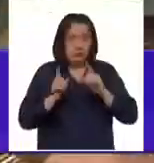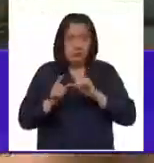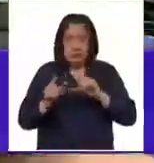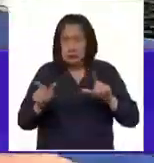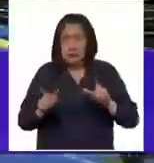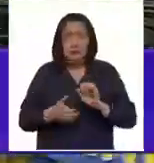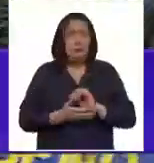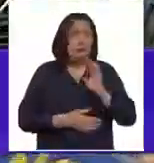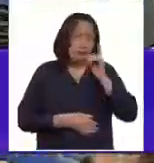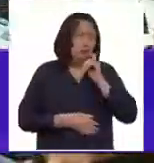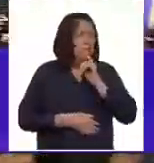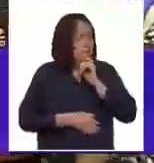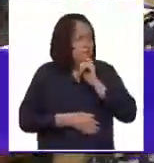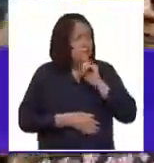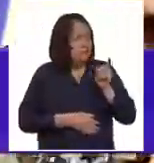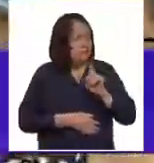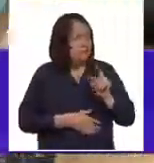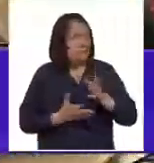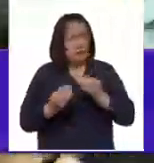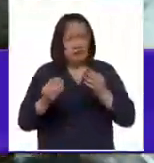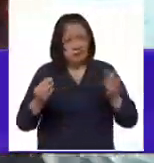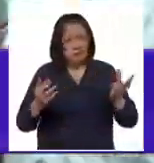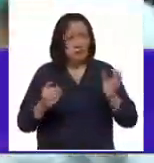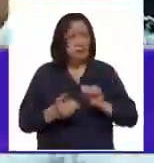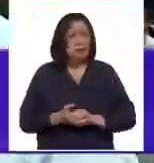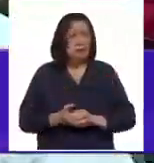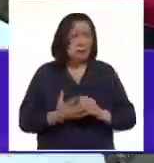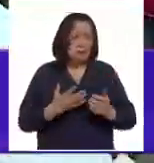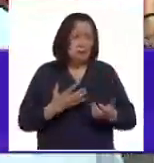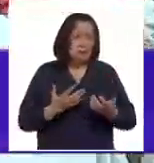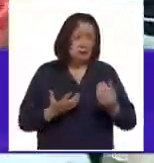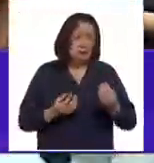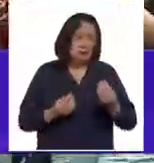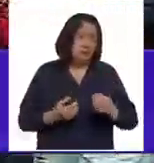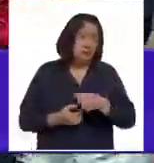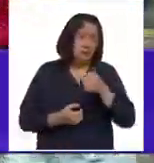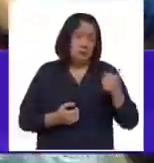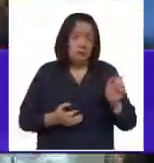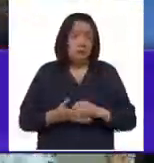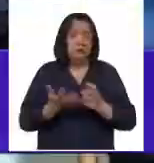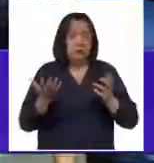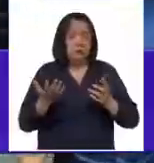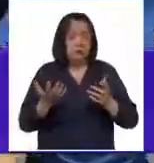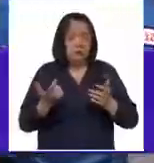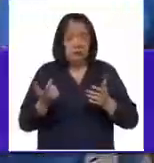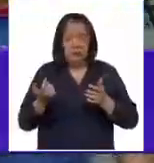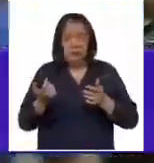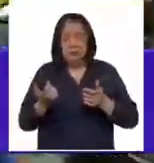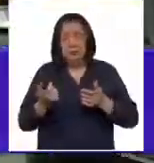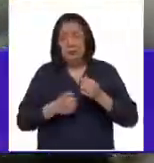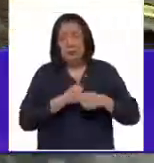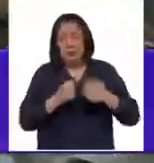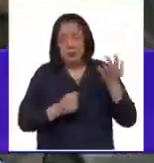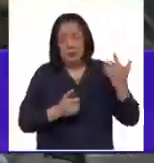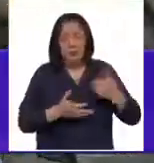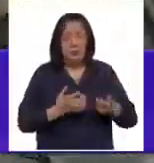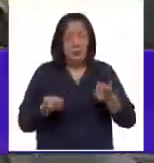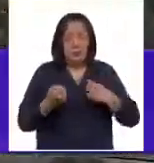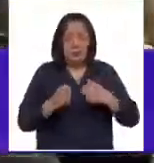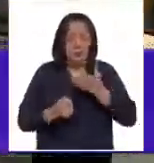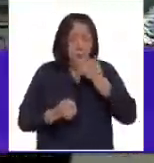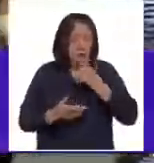que no en un número tan abundante, quizá como en otras campañas de Navidad. No sé, es una imagen que me parece haber